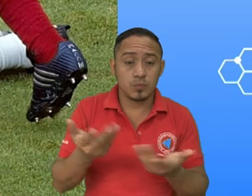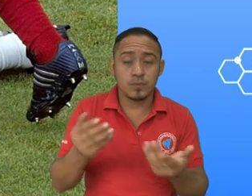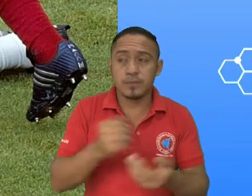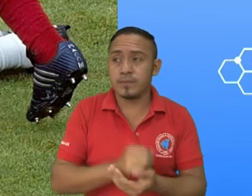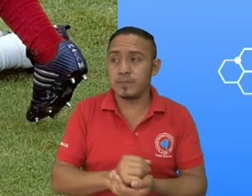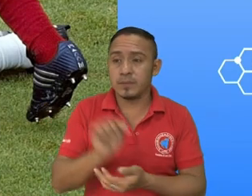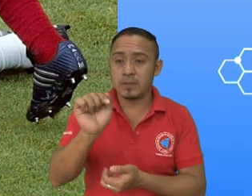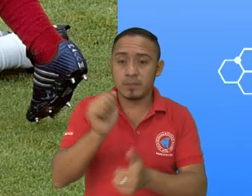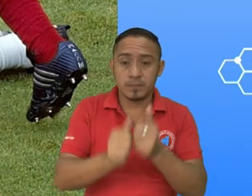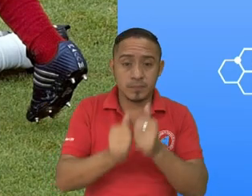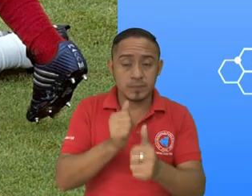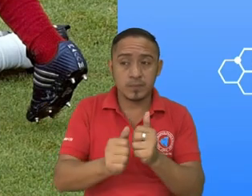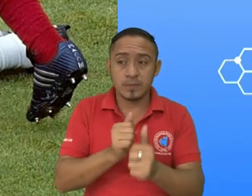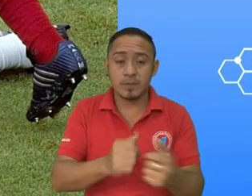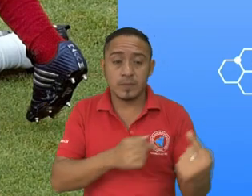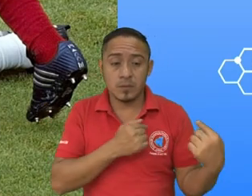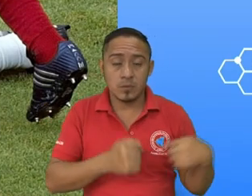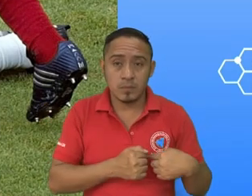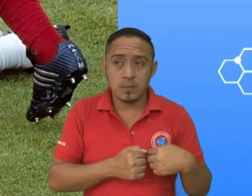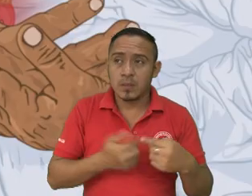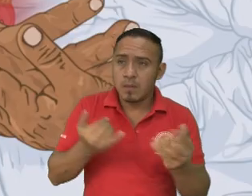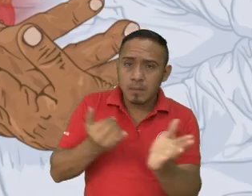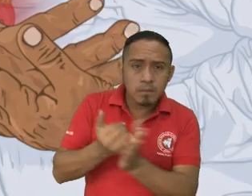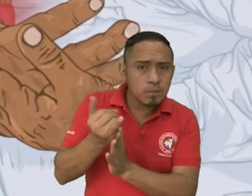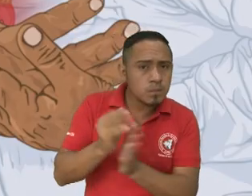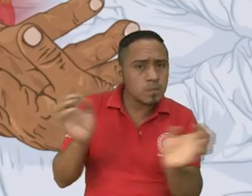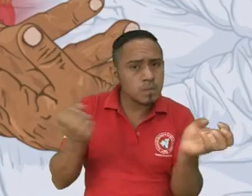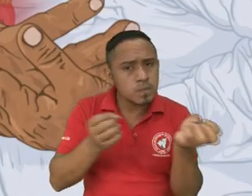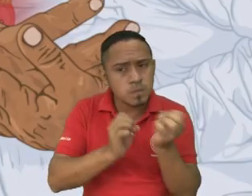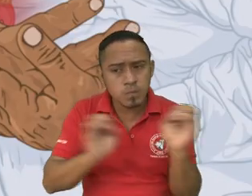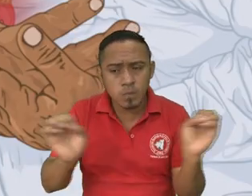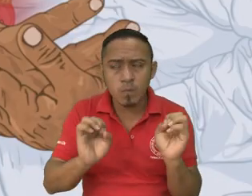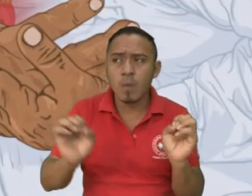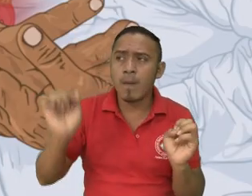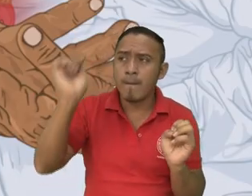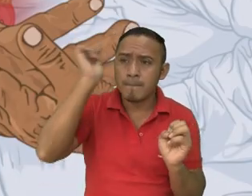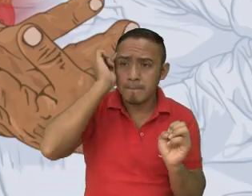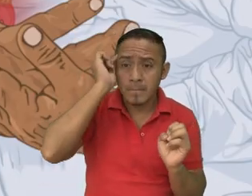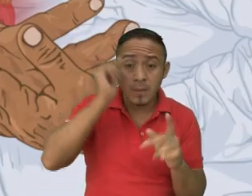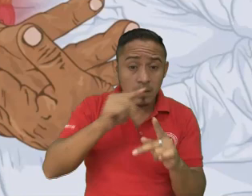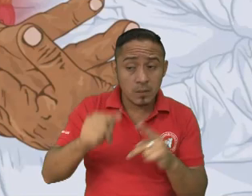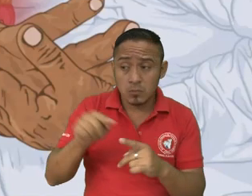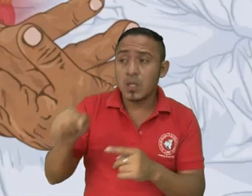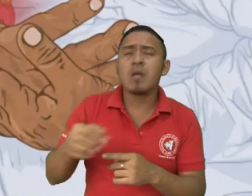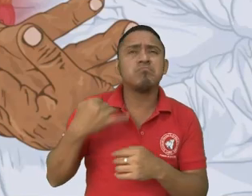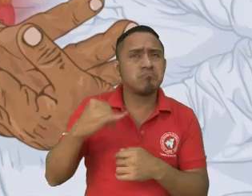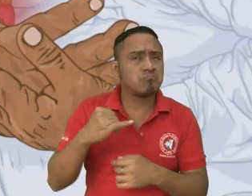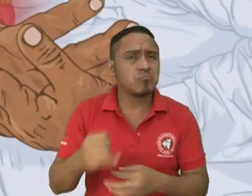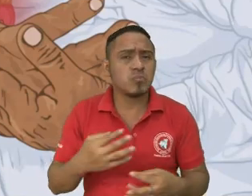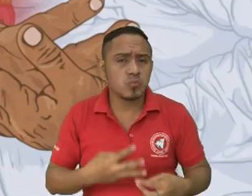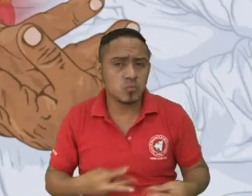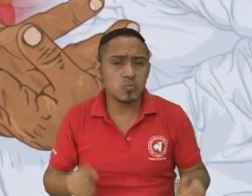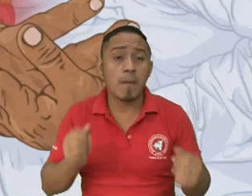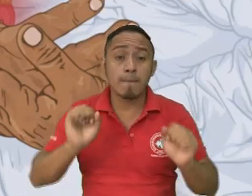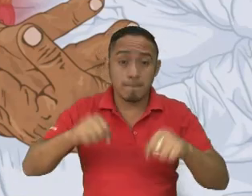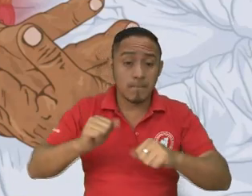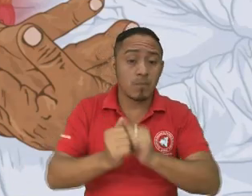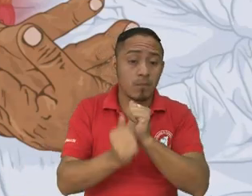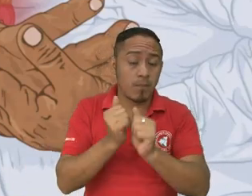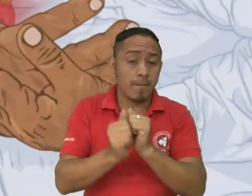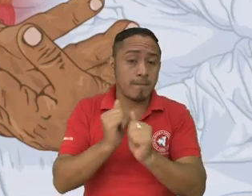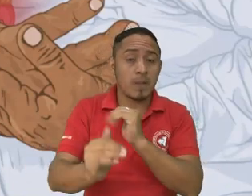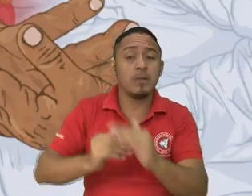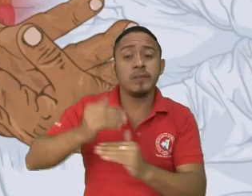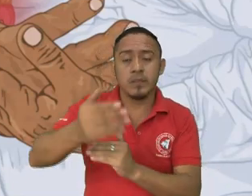son afectaciones cardíacas. Si no la investigamos y aparentemente la persona está sana, puede tener una afectación